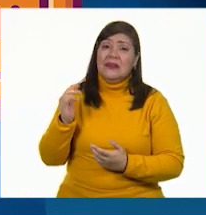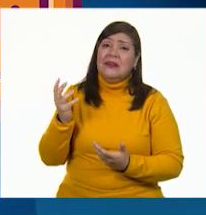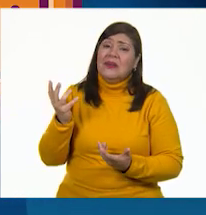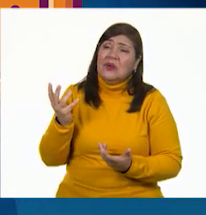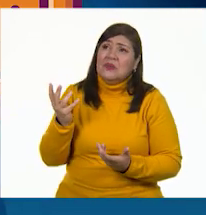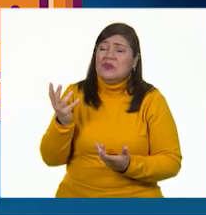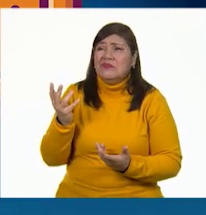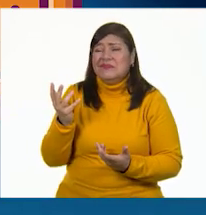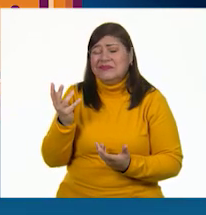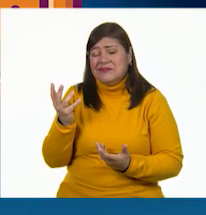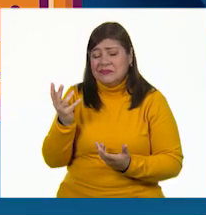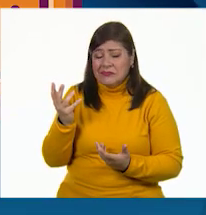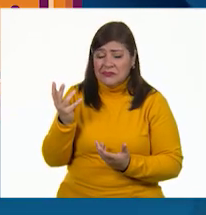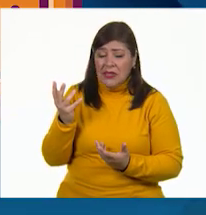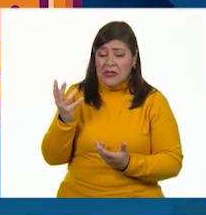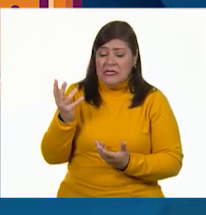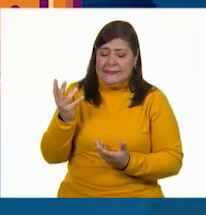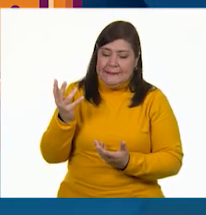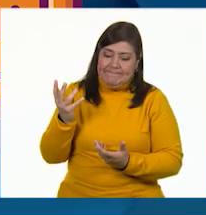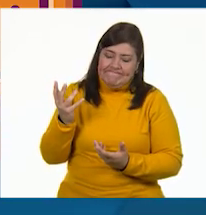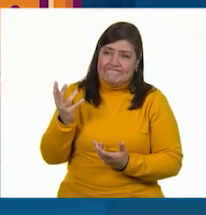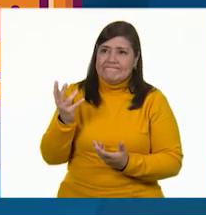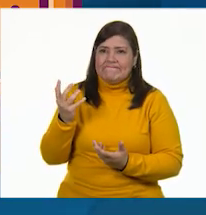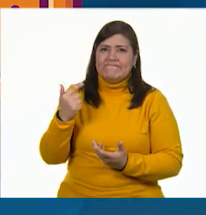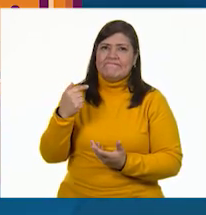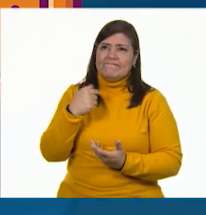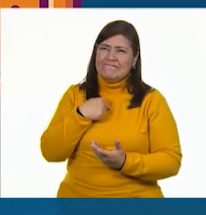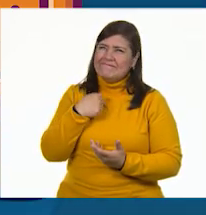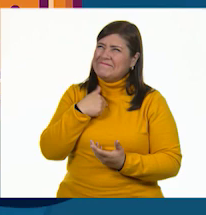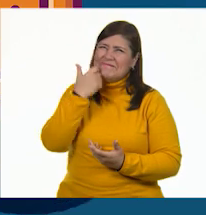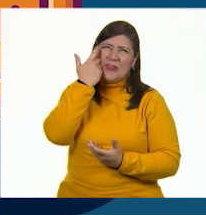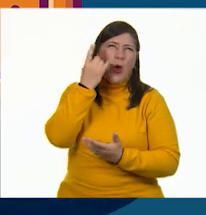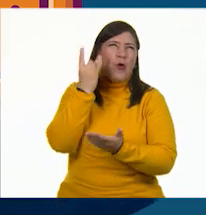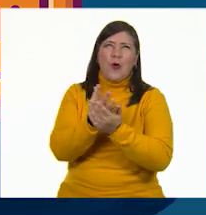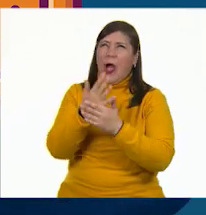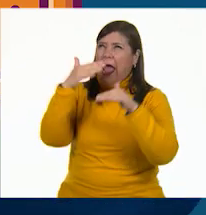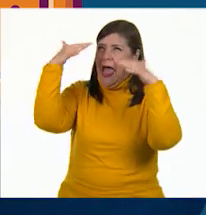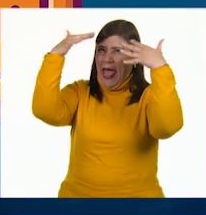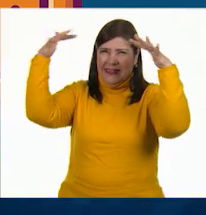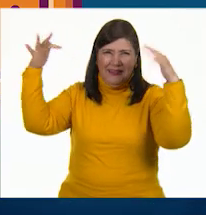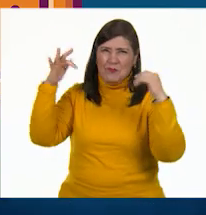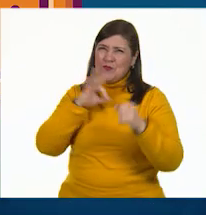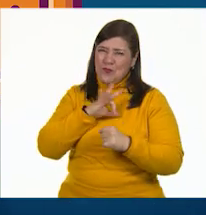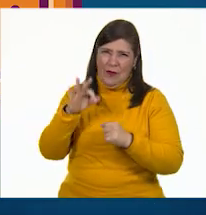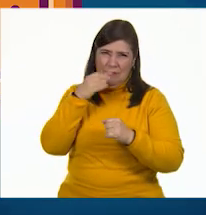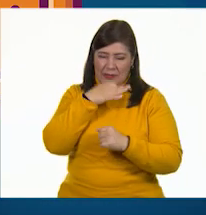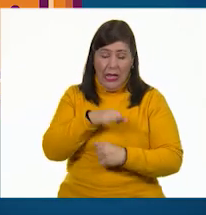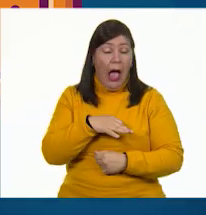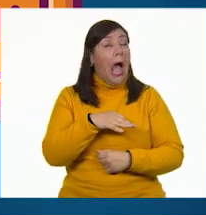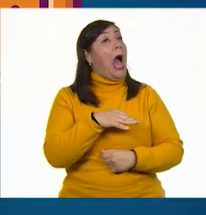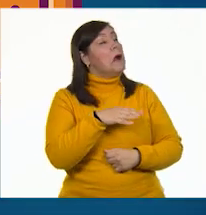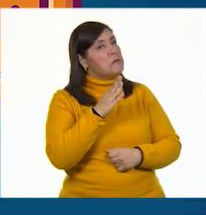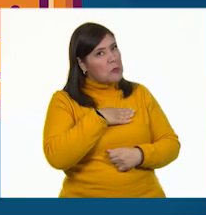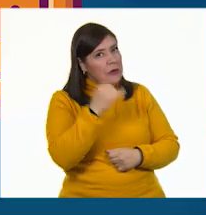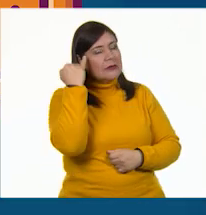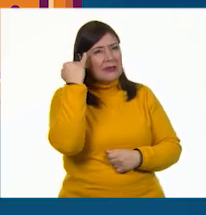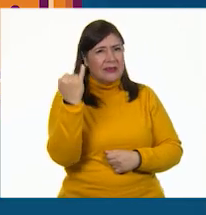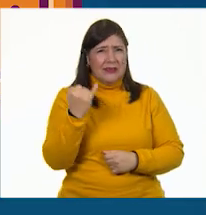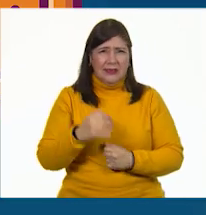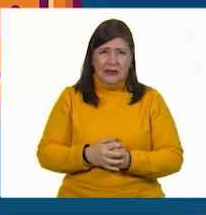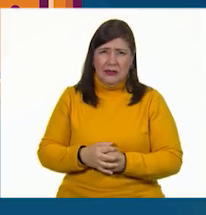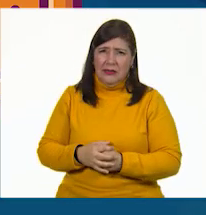Solo... es que... la quiero solo para grandes. ¡Qué buena idea! O